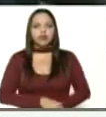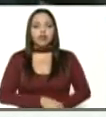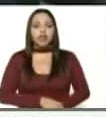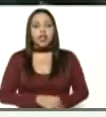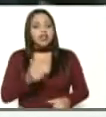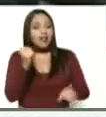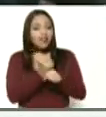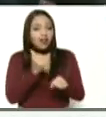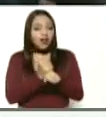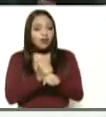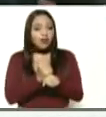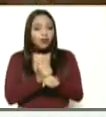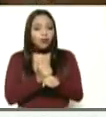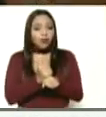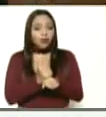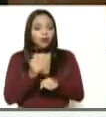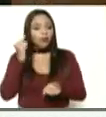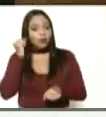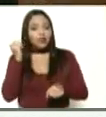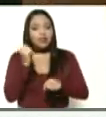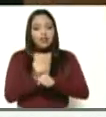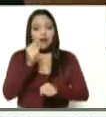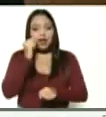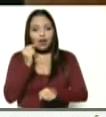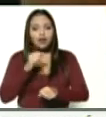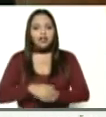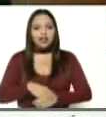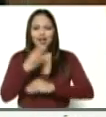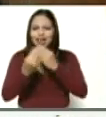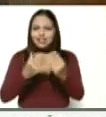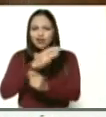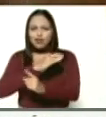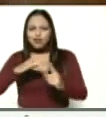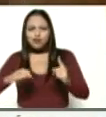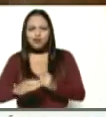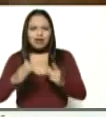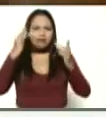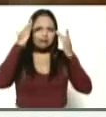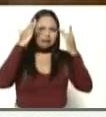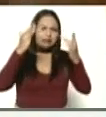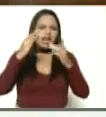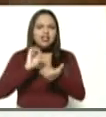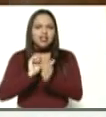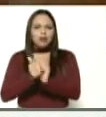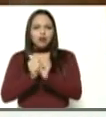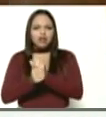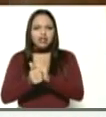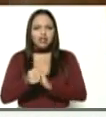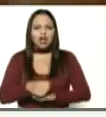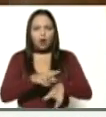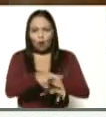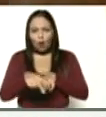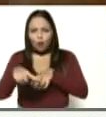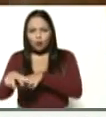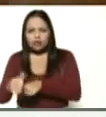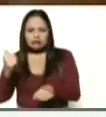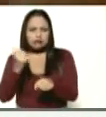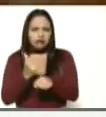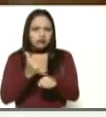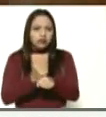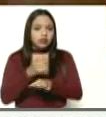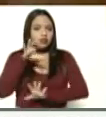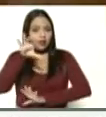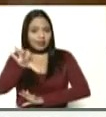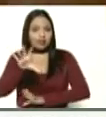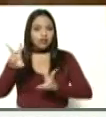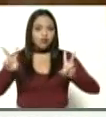trabajadores, trabajadoras, cultores, intelectuales, deportistas, luchadores, obreros de una patria nueva.